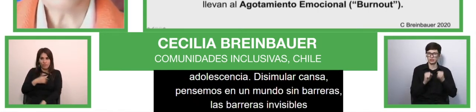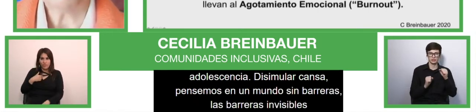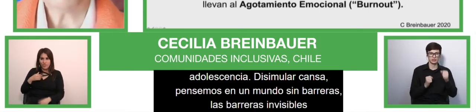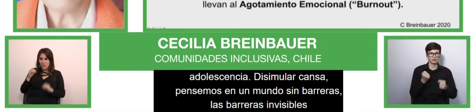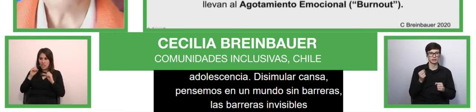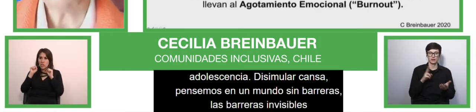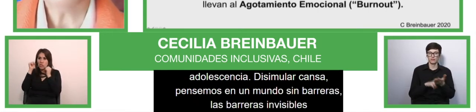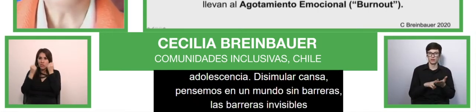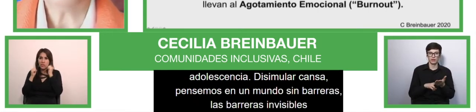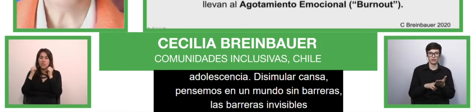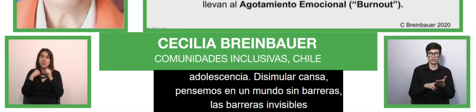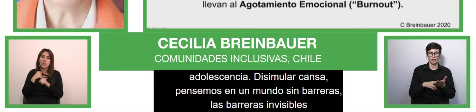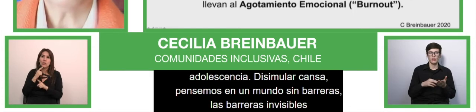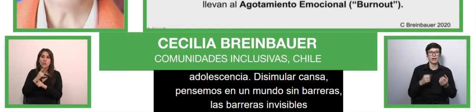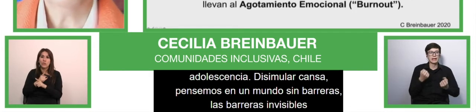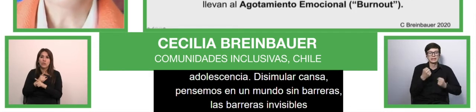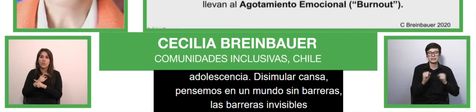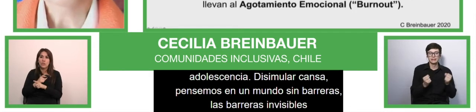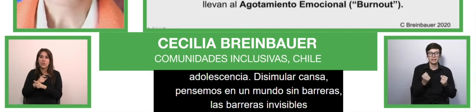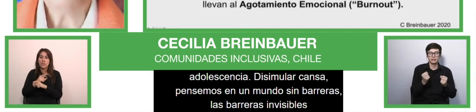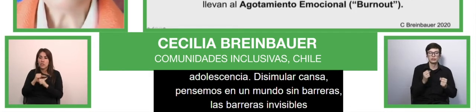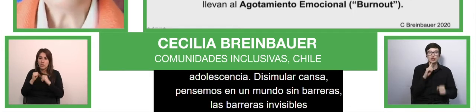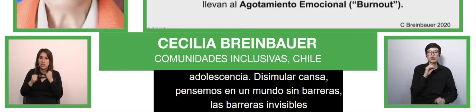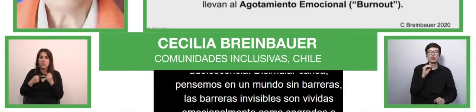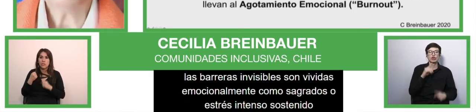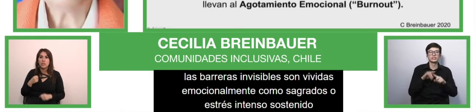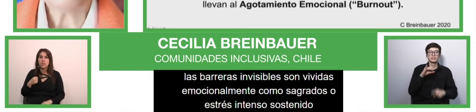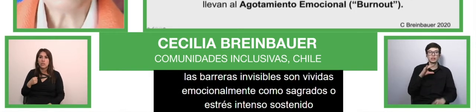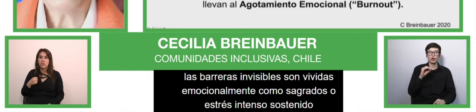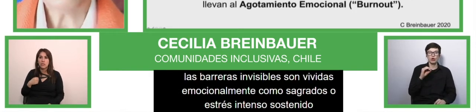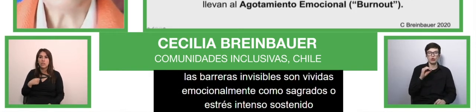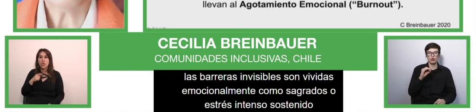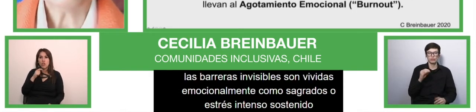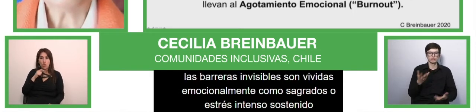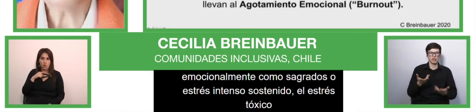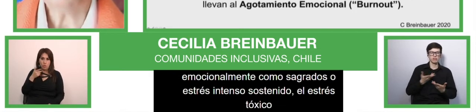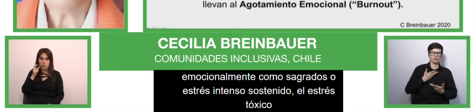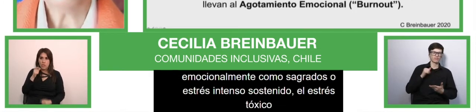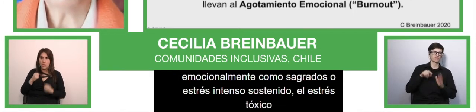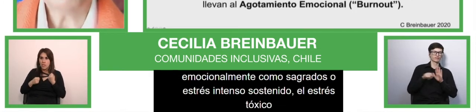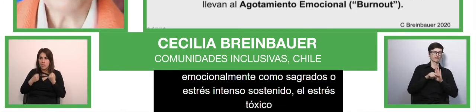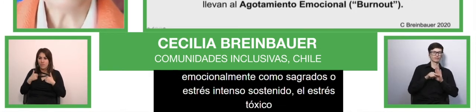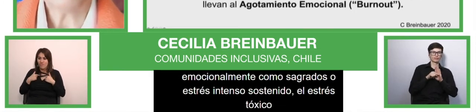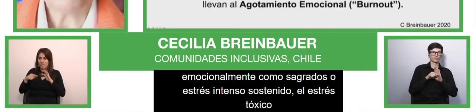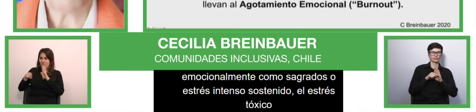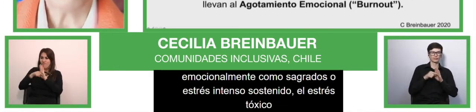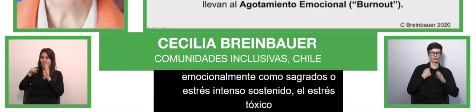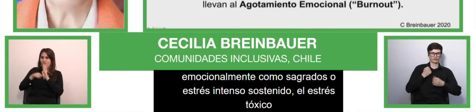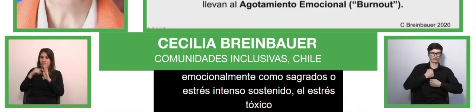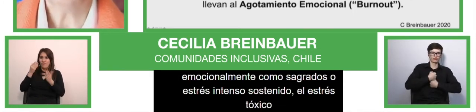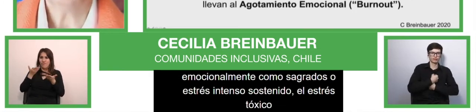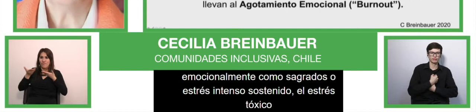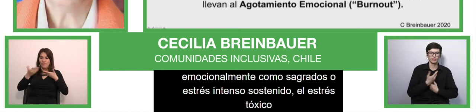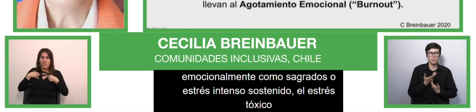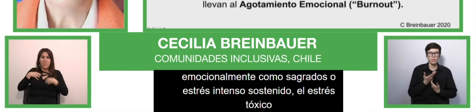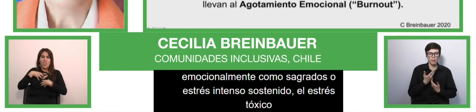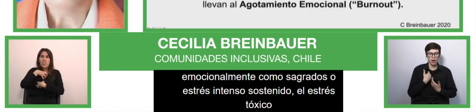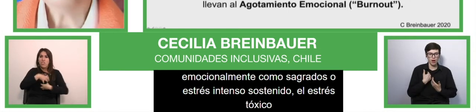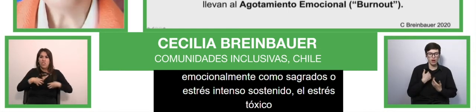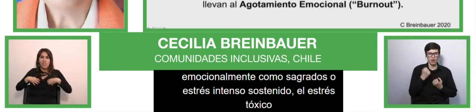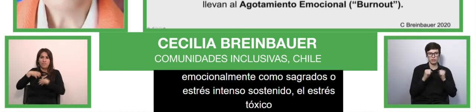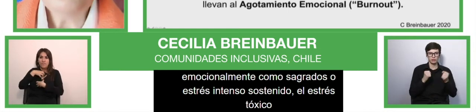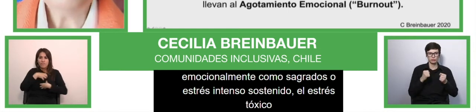sostenido a lo que llamamos estrés tóxicos van generando tensiones que se van acumulando en el cuerpo